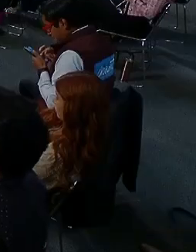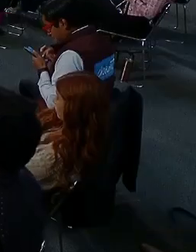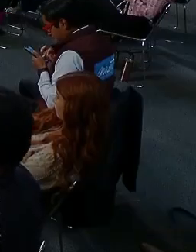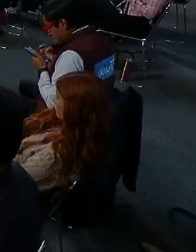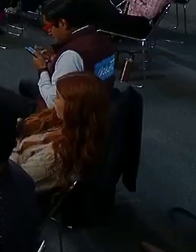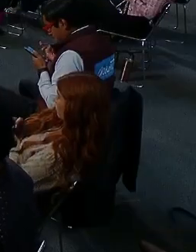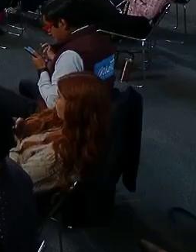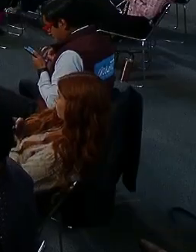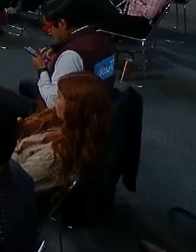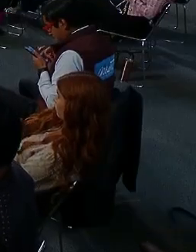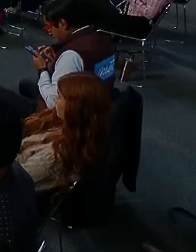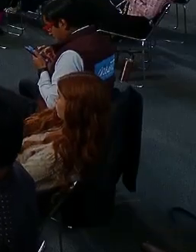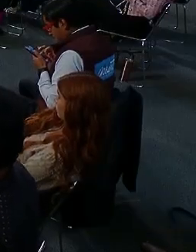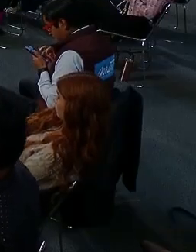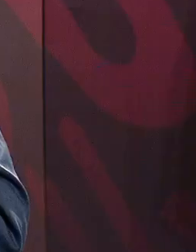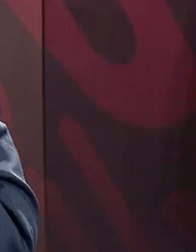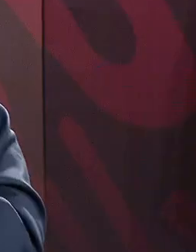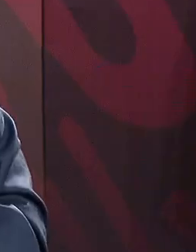que